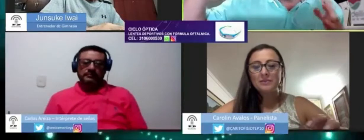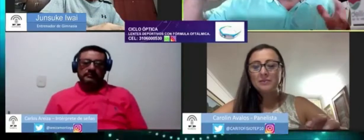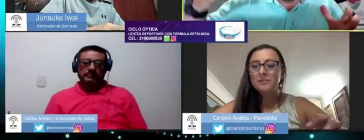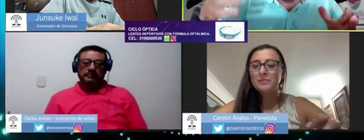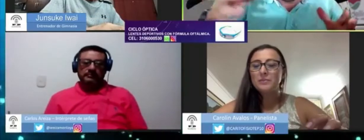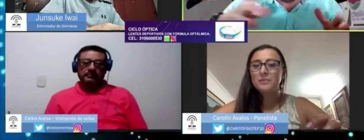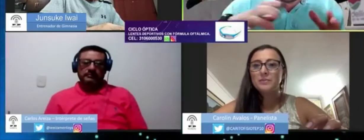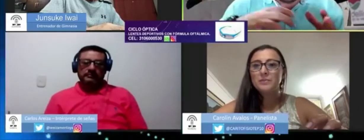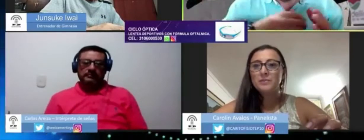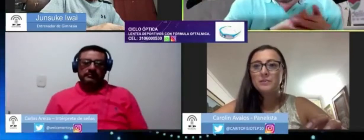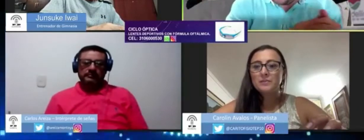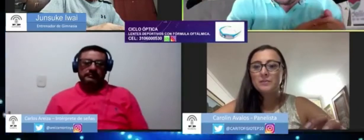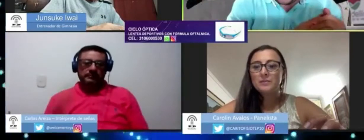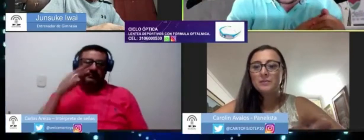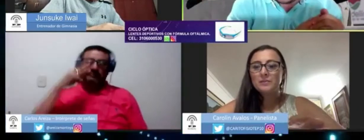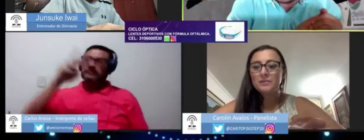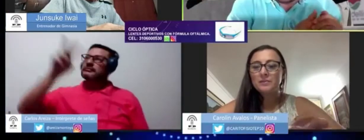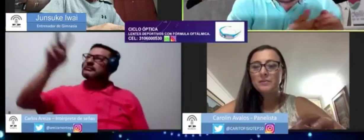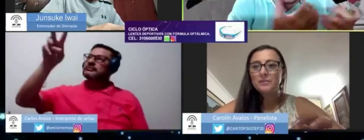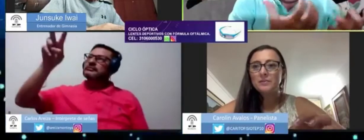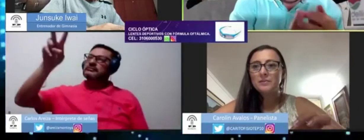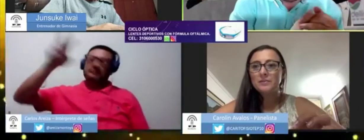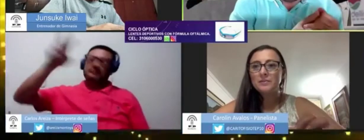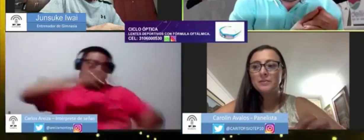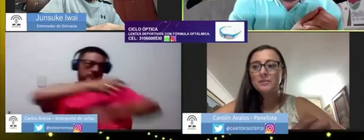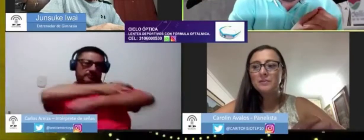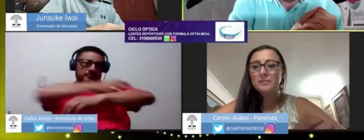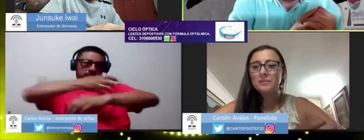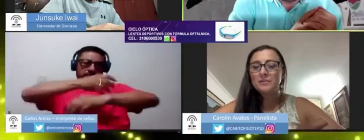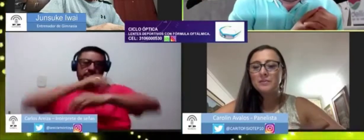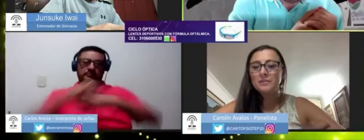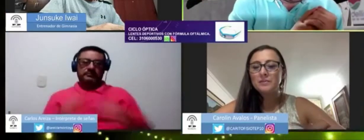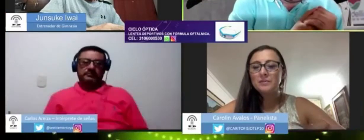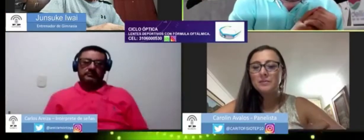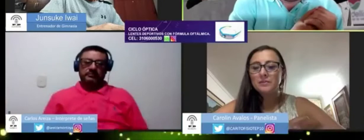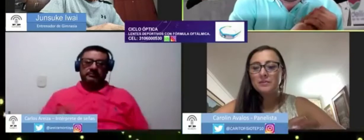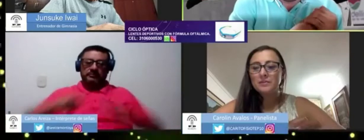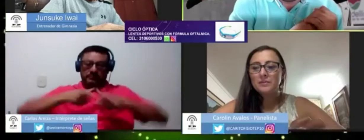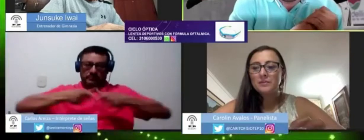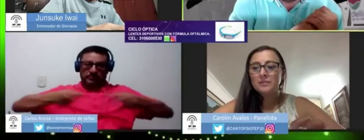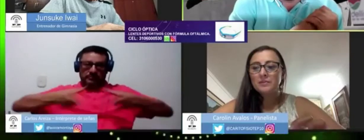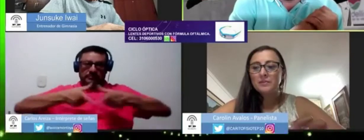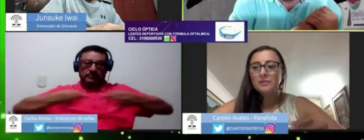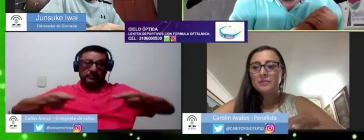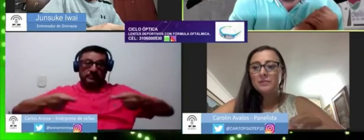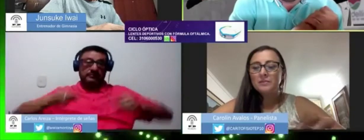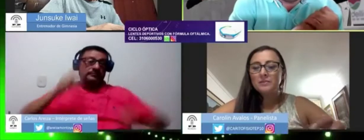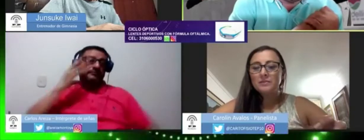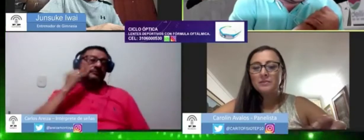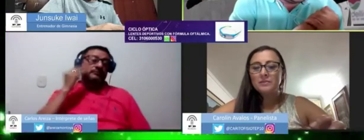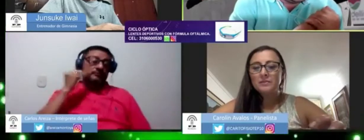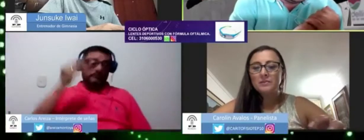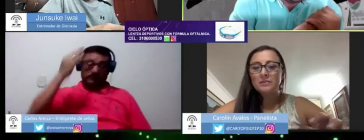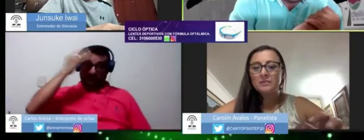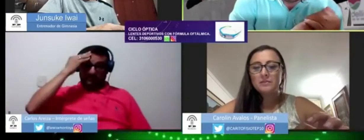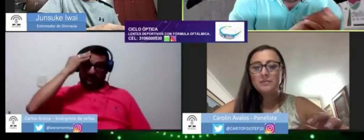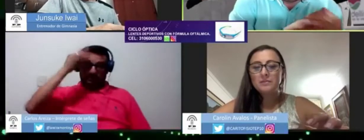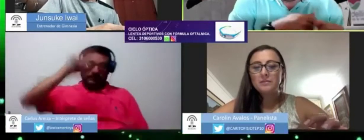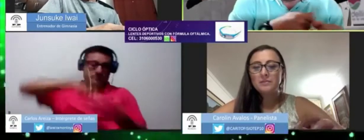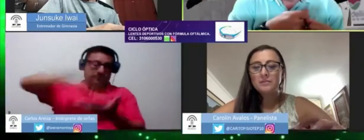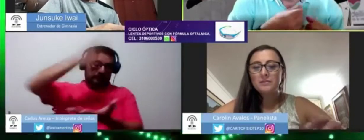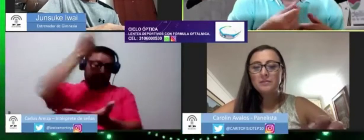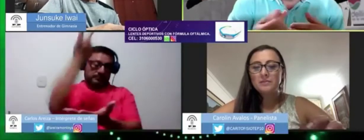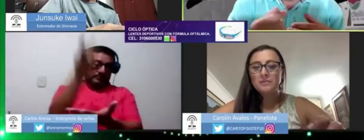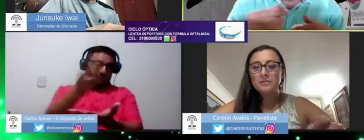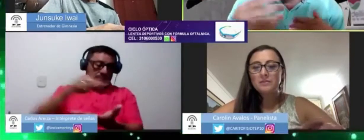otros países que son muy fuertes. En el caso, pues, Japón ha sido fuerte en la gimnasia. Y es